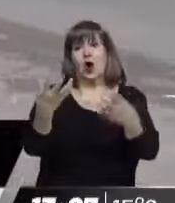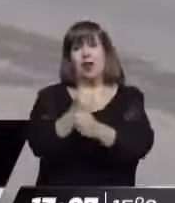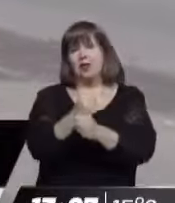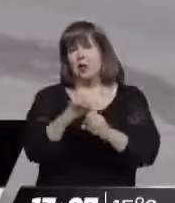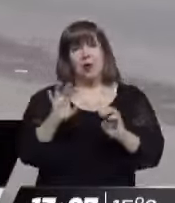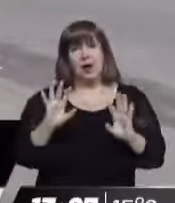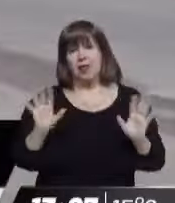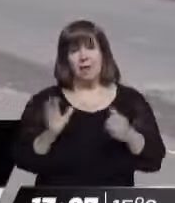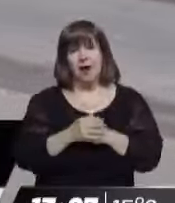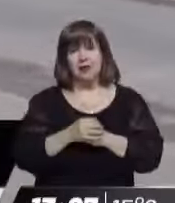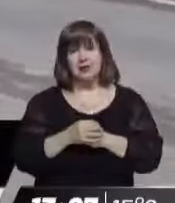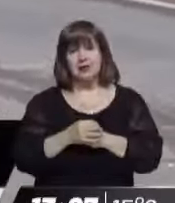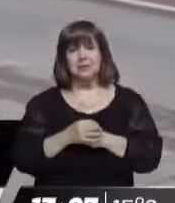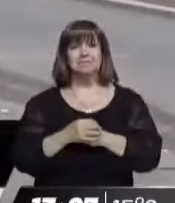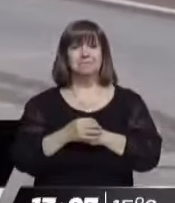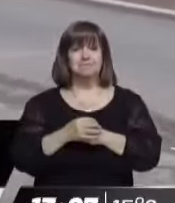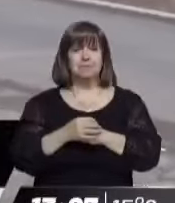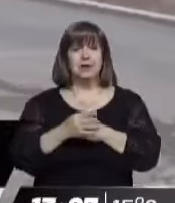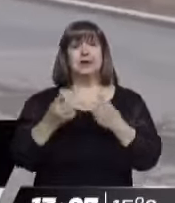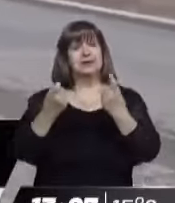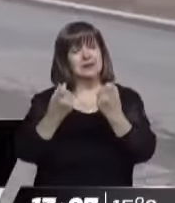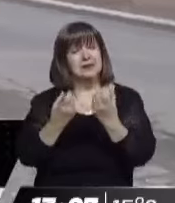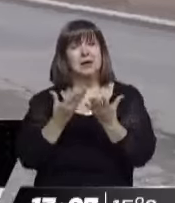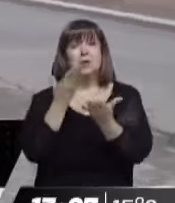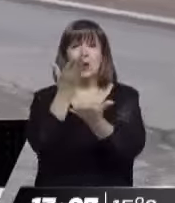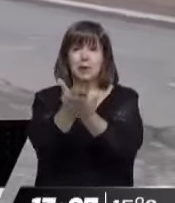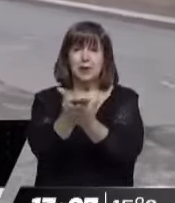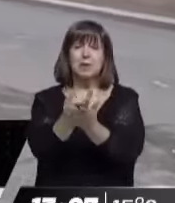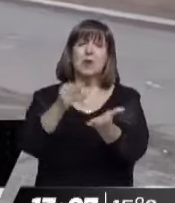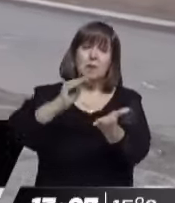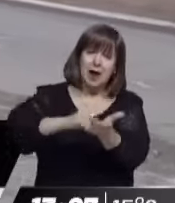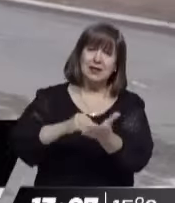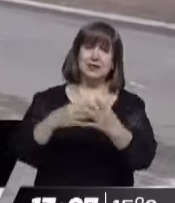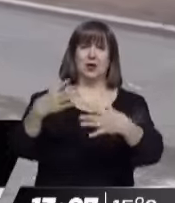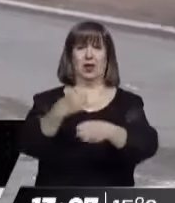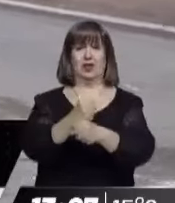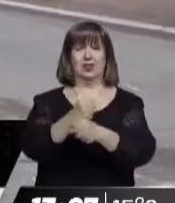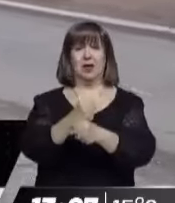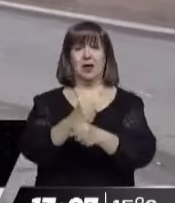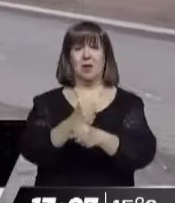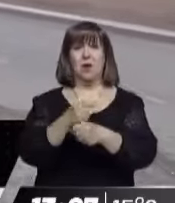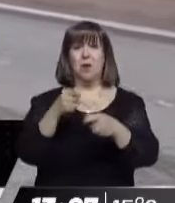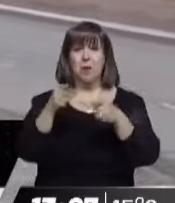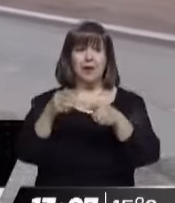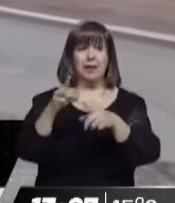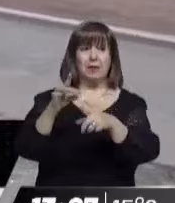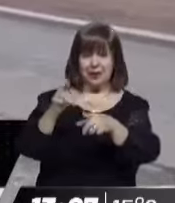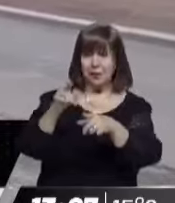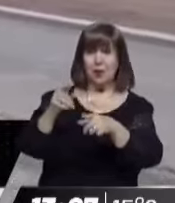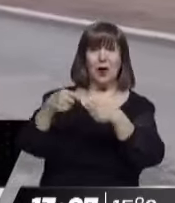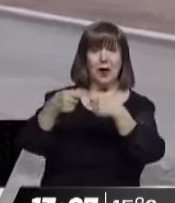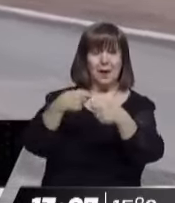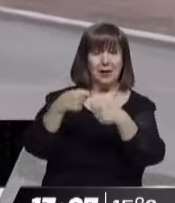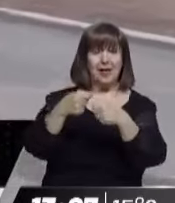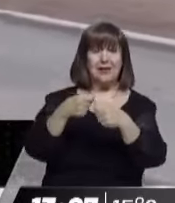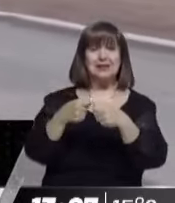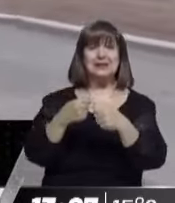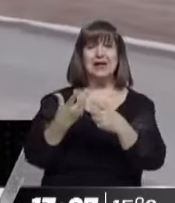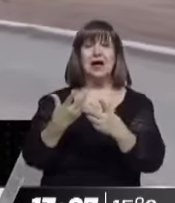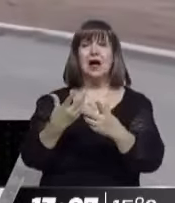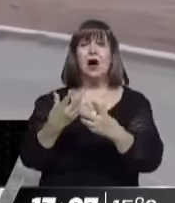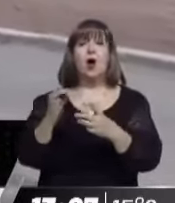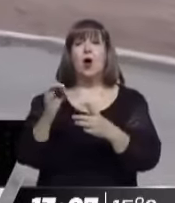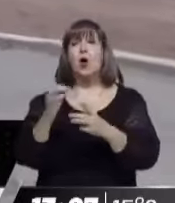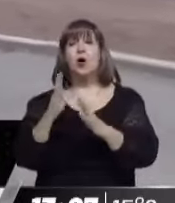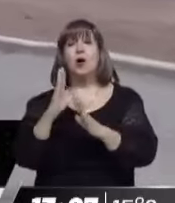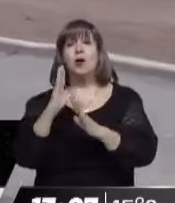más con esta situación, es otra unidad, ya sea de la empresa Dicetour, que salga aunque sea de la